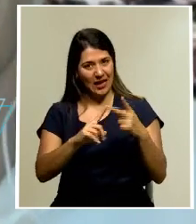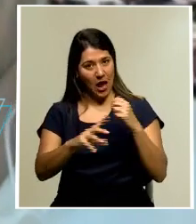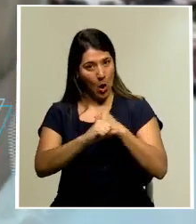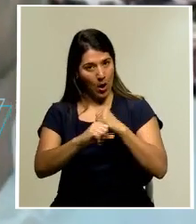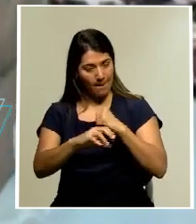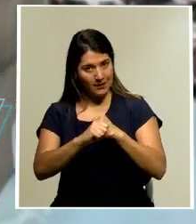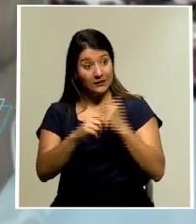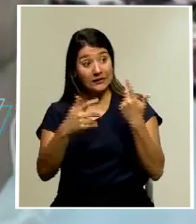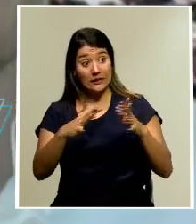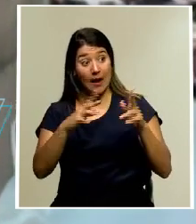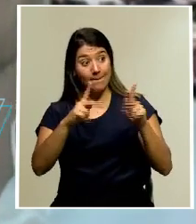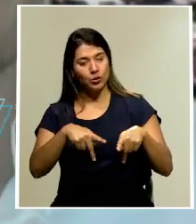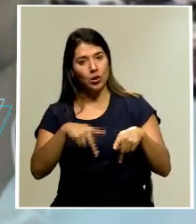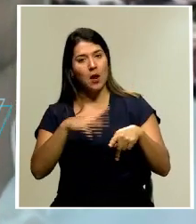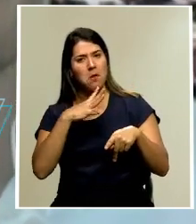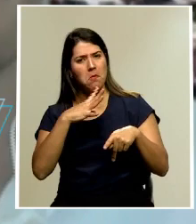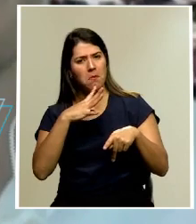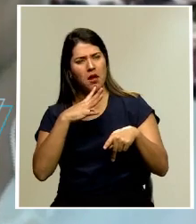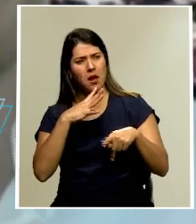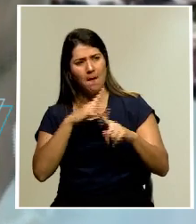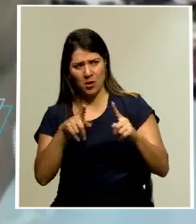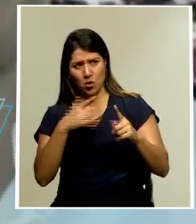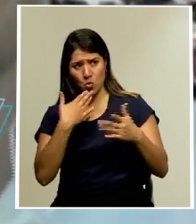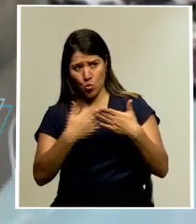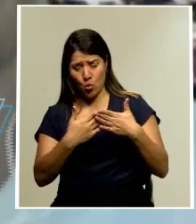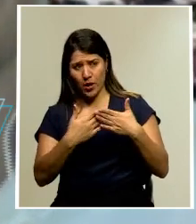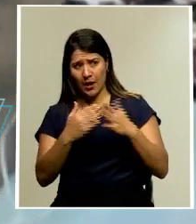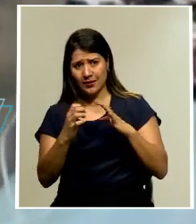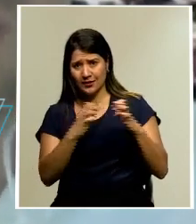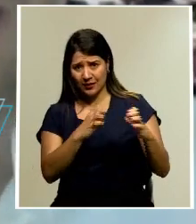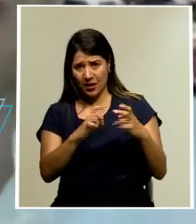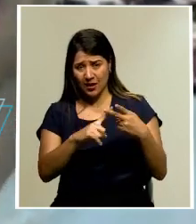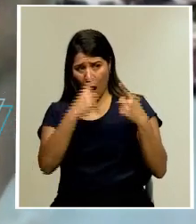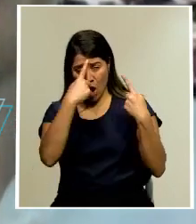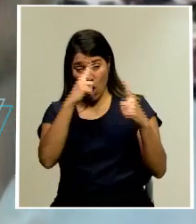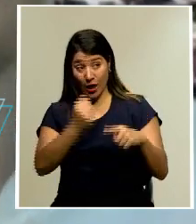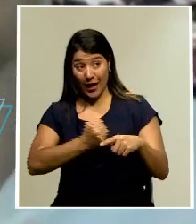hablar. Ahora, ¿es efectiva? ¿Le trae votos?